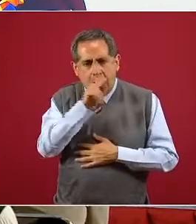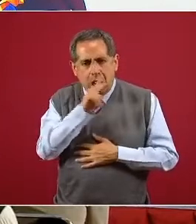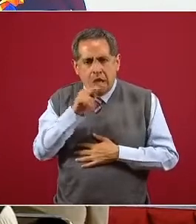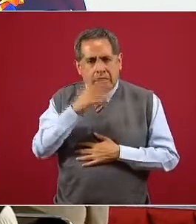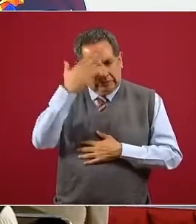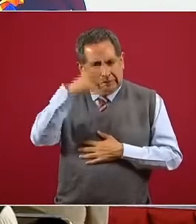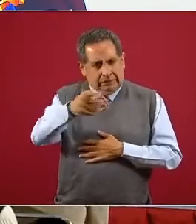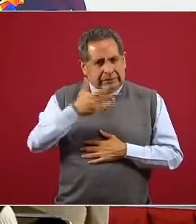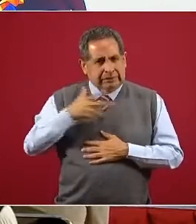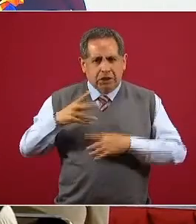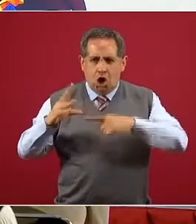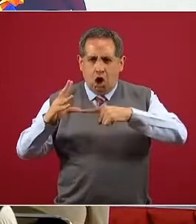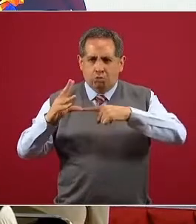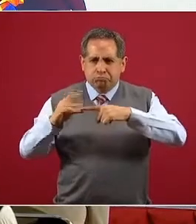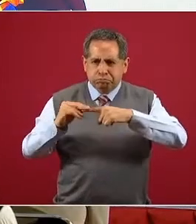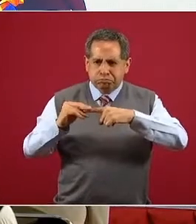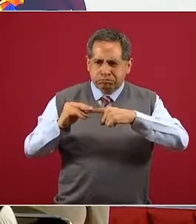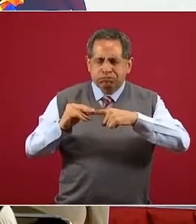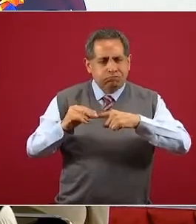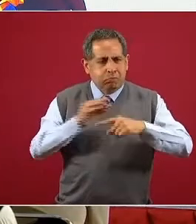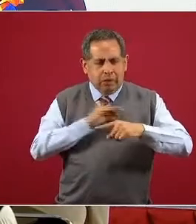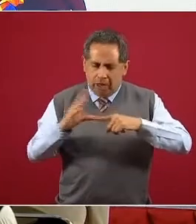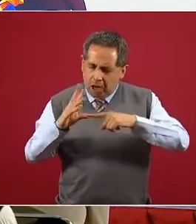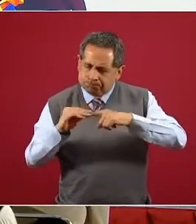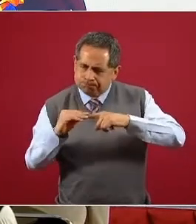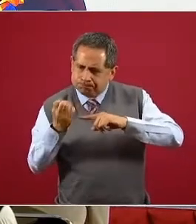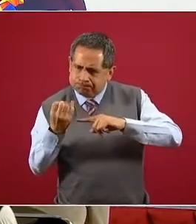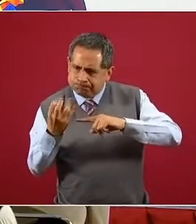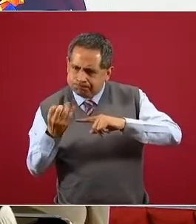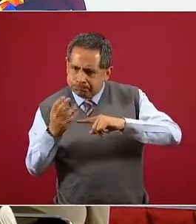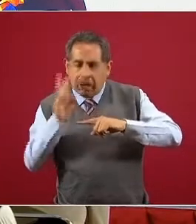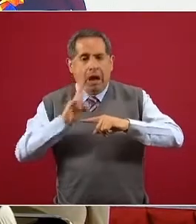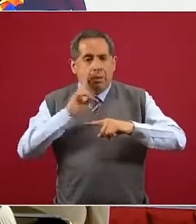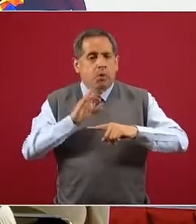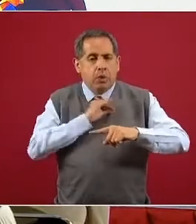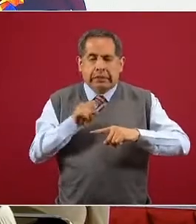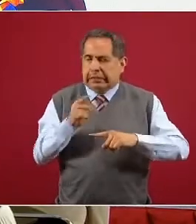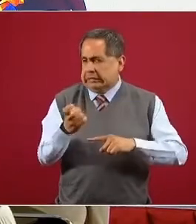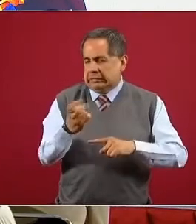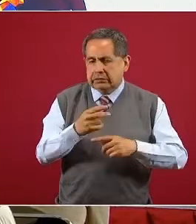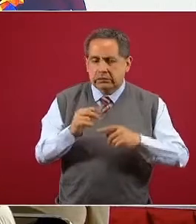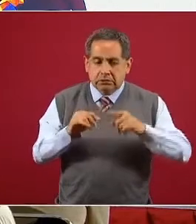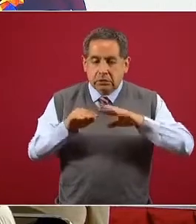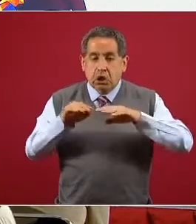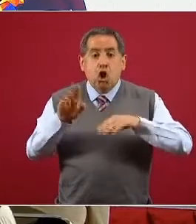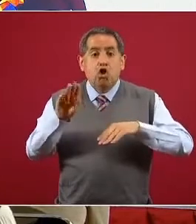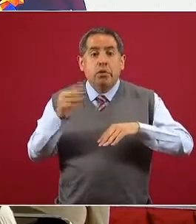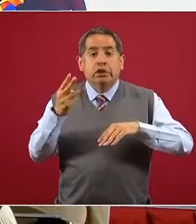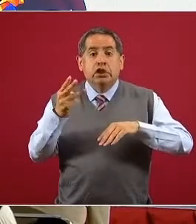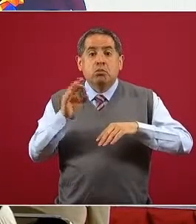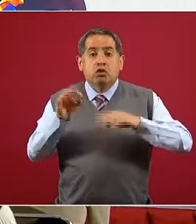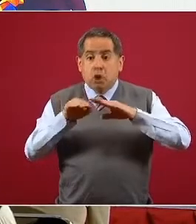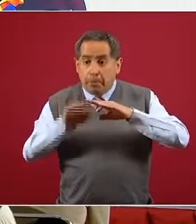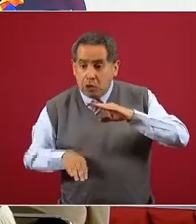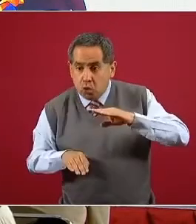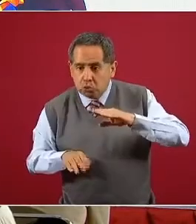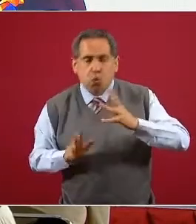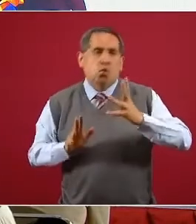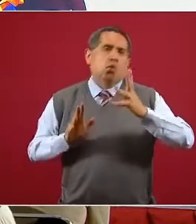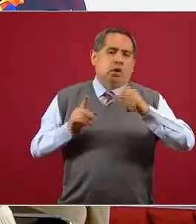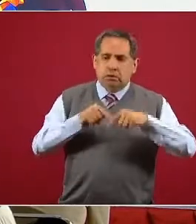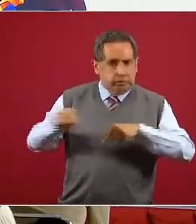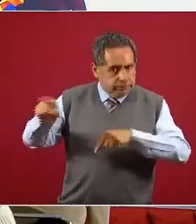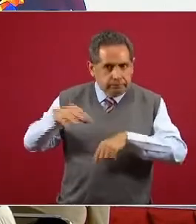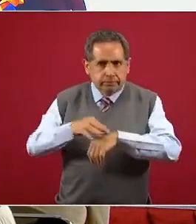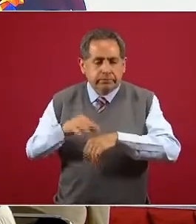ustedes tienen disponibilidad de algún oxímetro de pulso, de menos del 93% de oxígeno. Entre